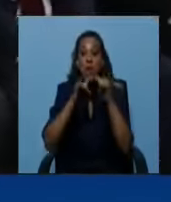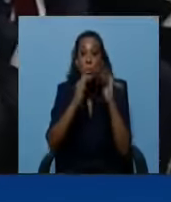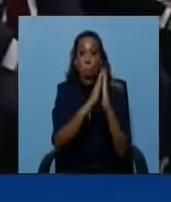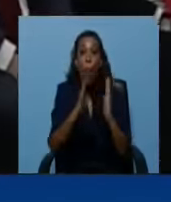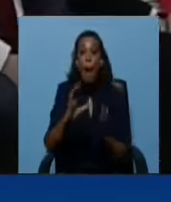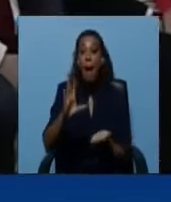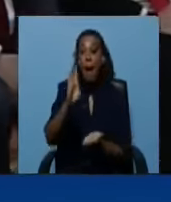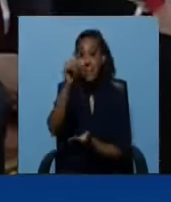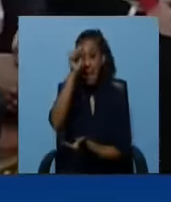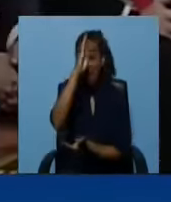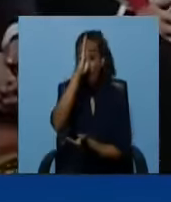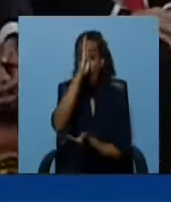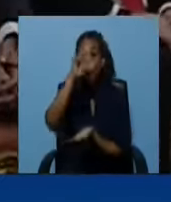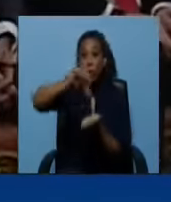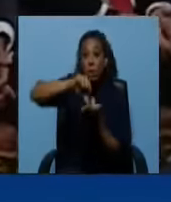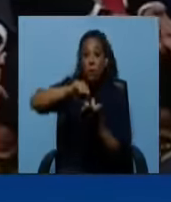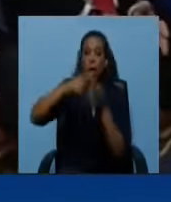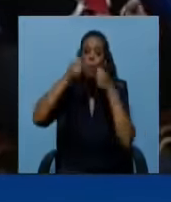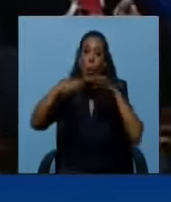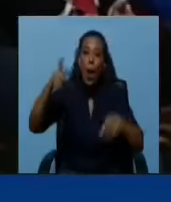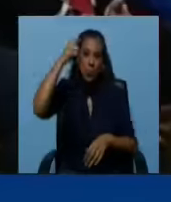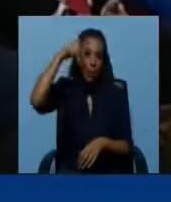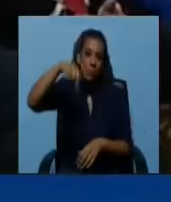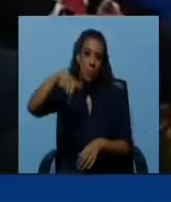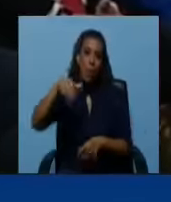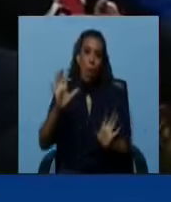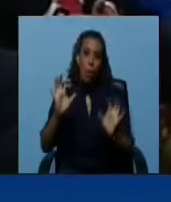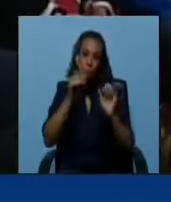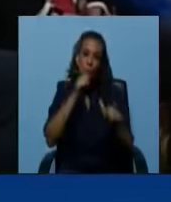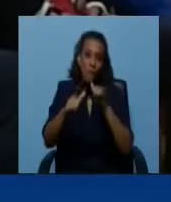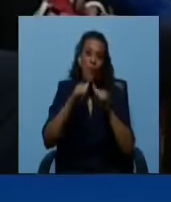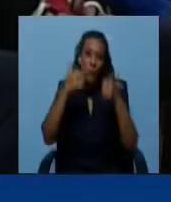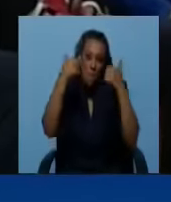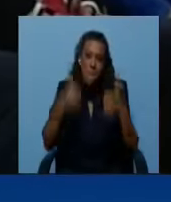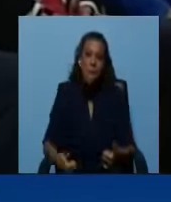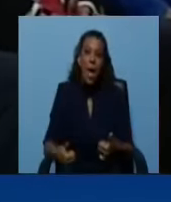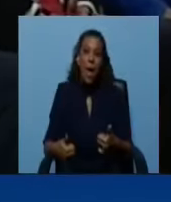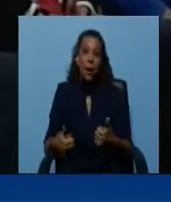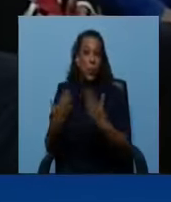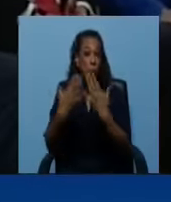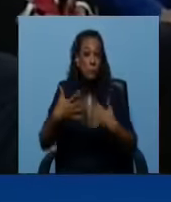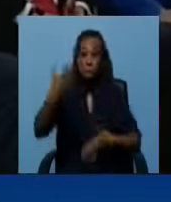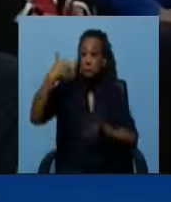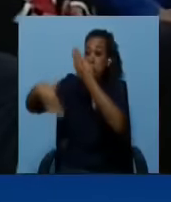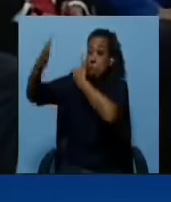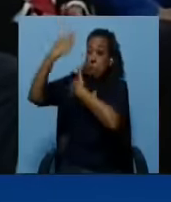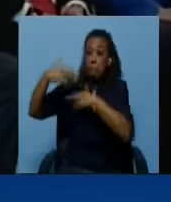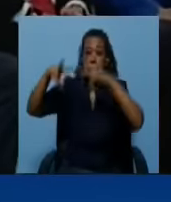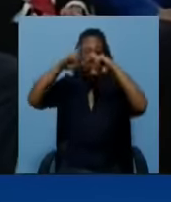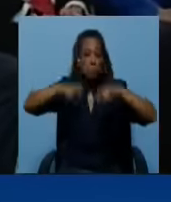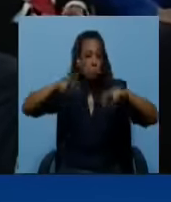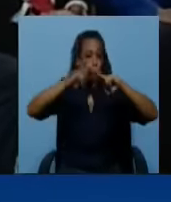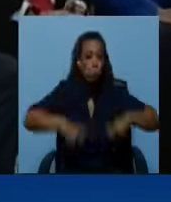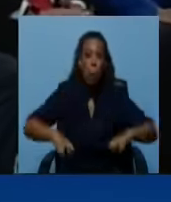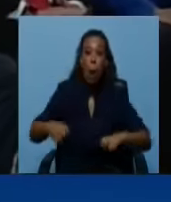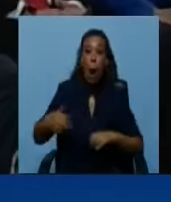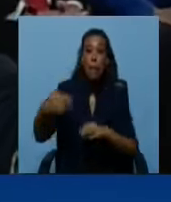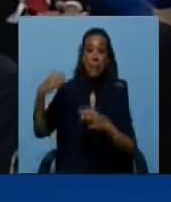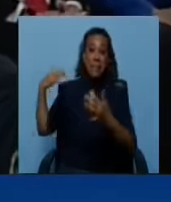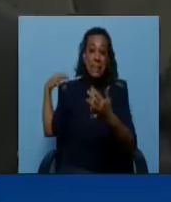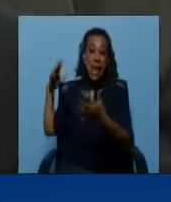Banco Central que fue publicado el día de hoy, ¿verdad? Con buenas noticias. Han hecho un ejercicio de revisión de la economía hacia atrás.